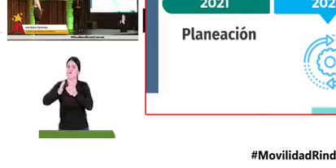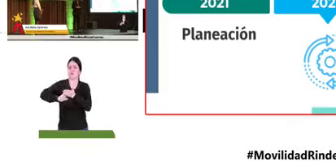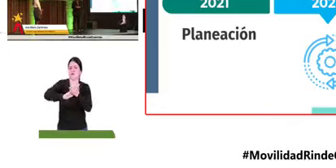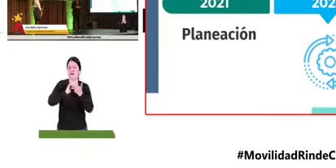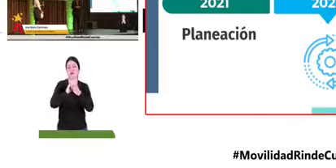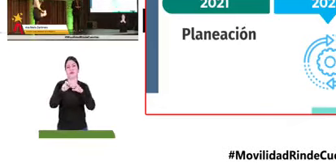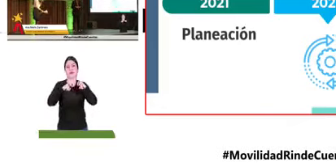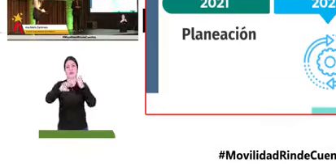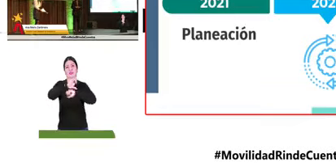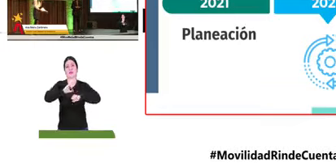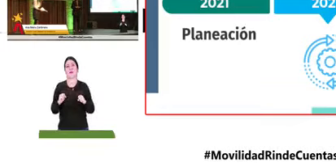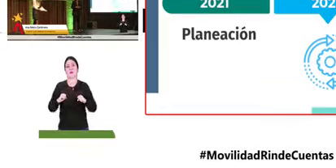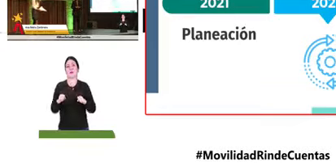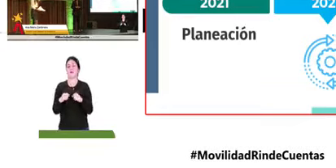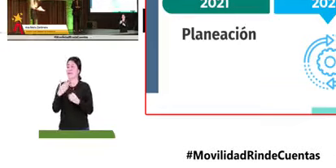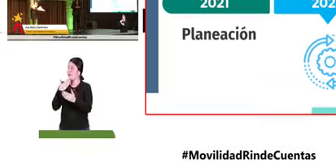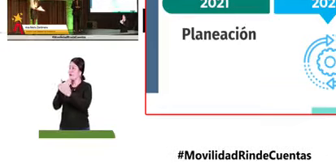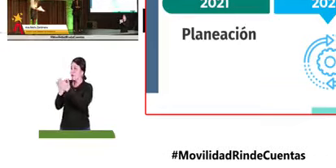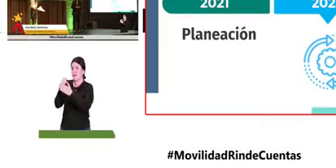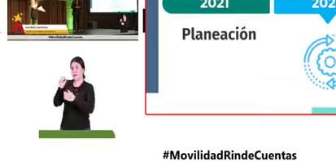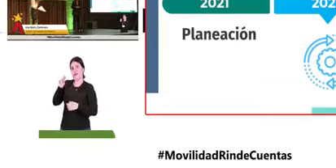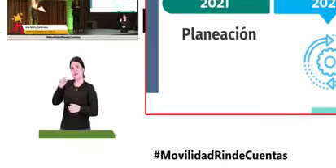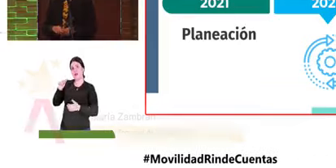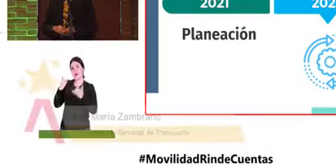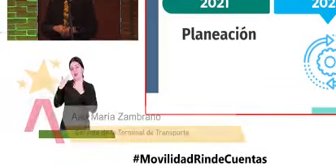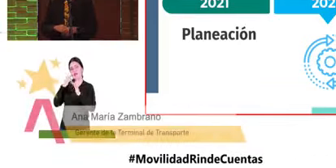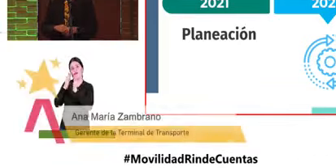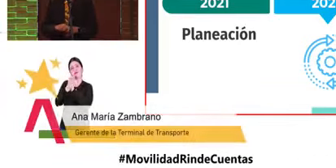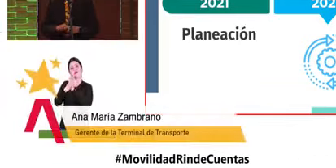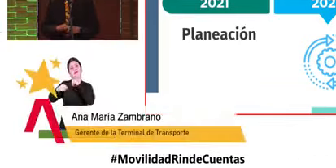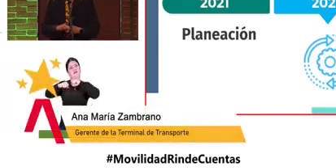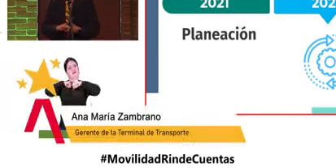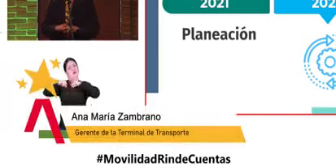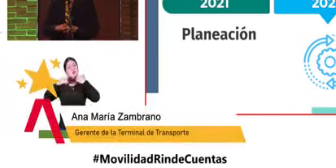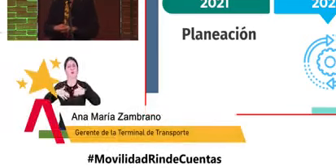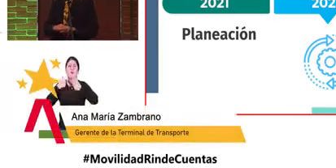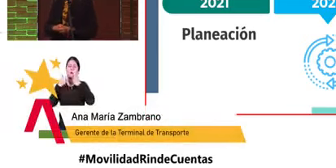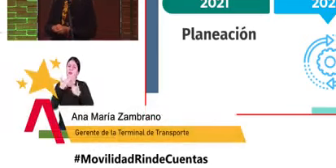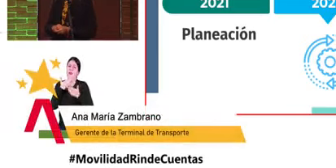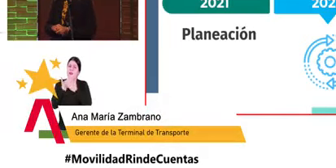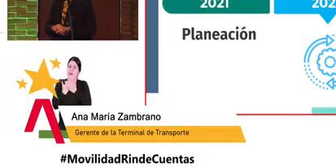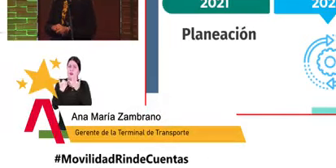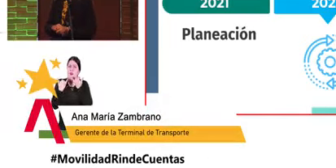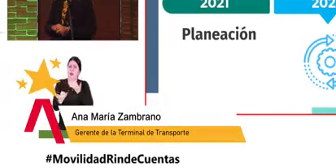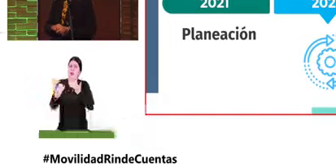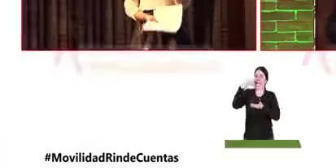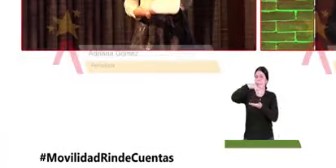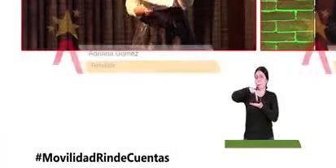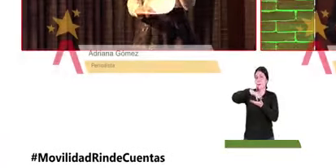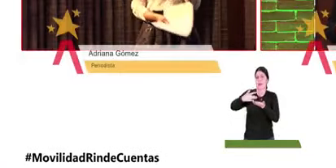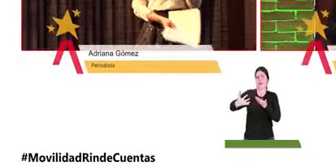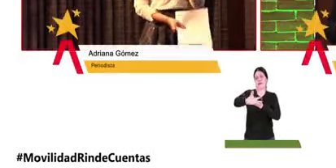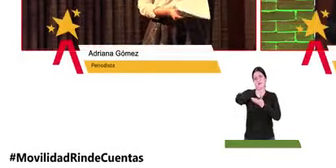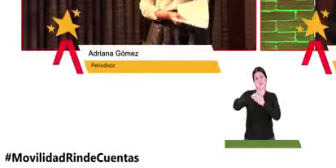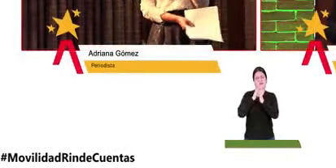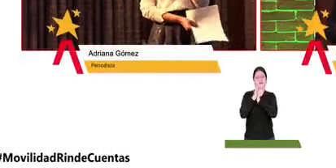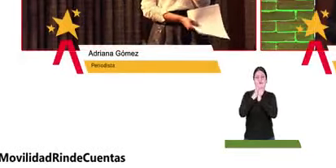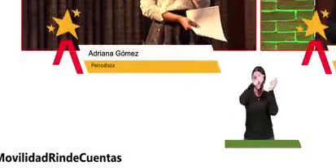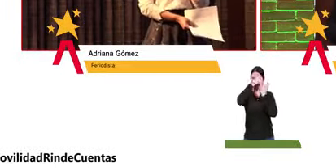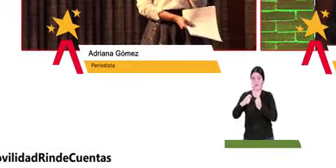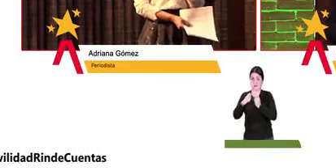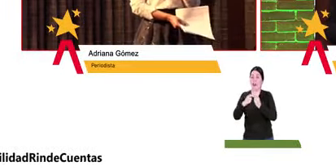ciudad. Bueno, Ana, pues muchísimas gracias por esa gestión, por venir y participar en la rendición de cuentas y, por supuesto, éxito en